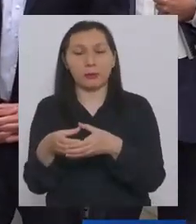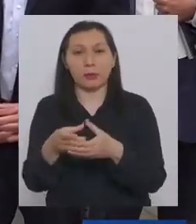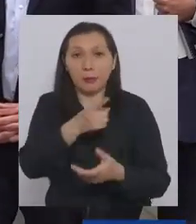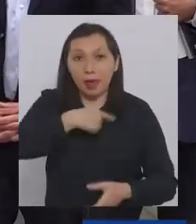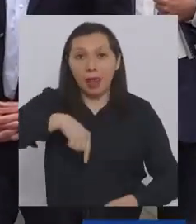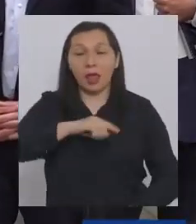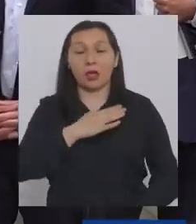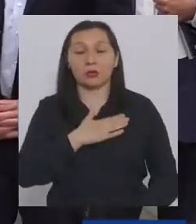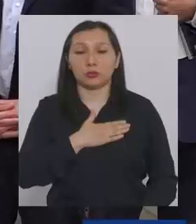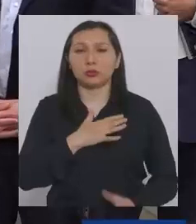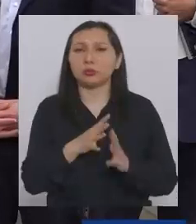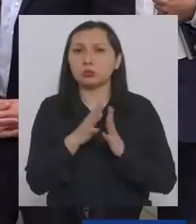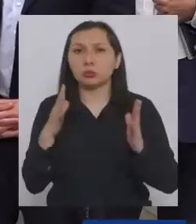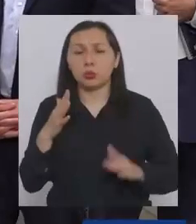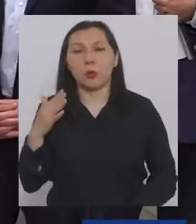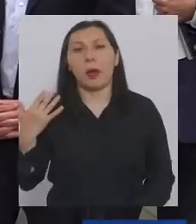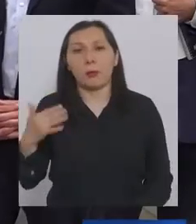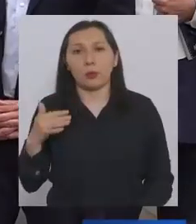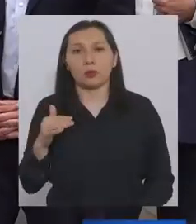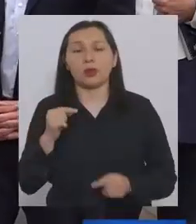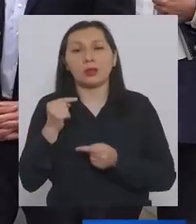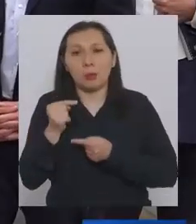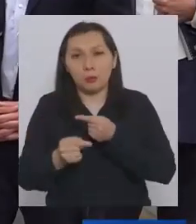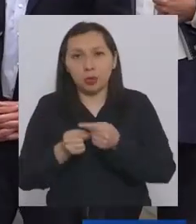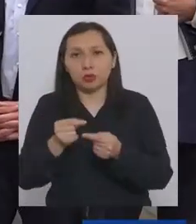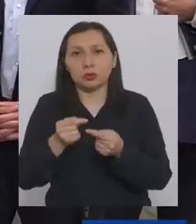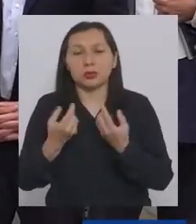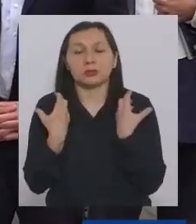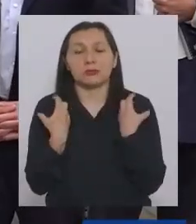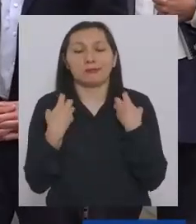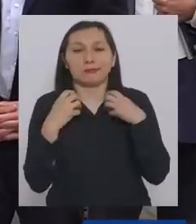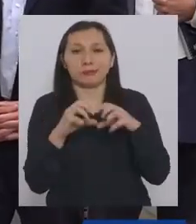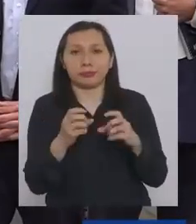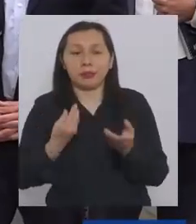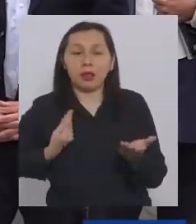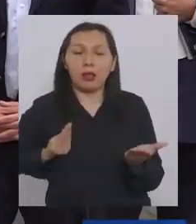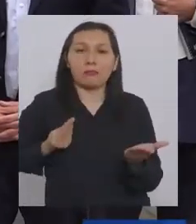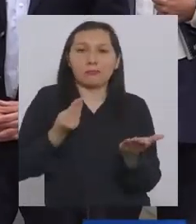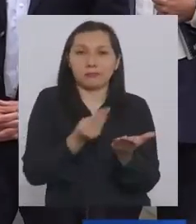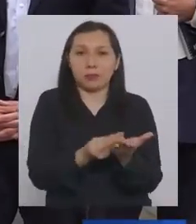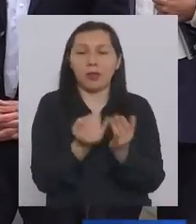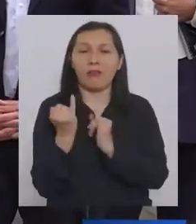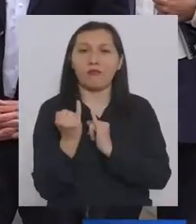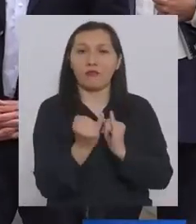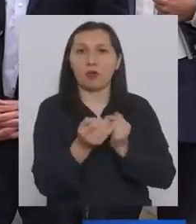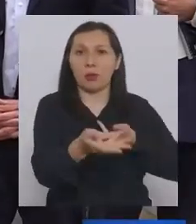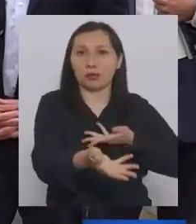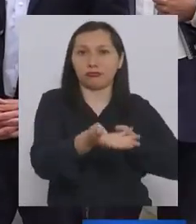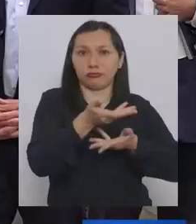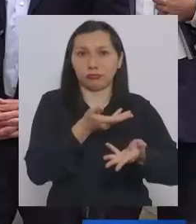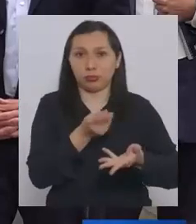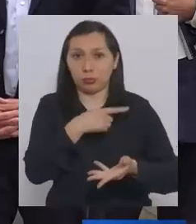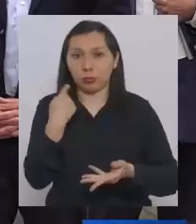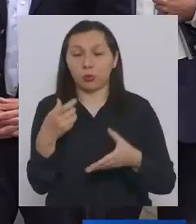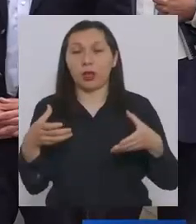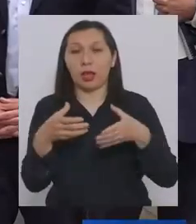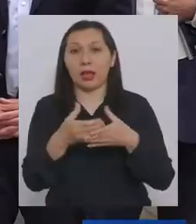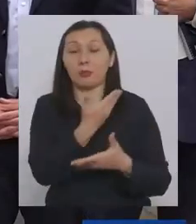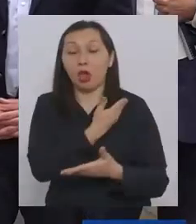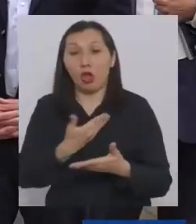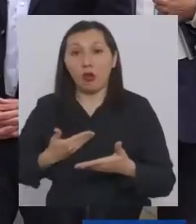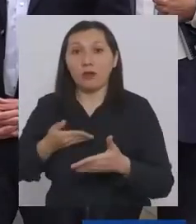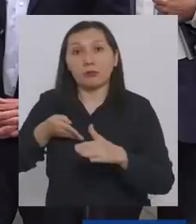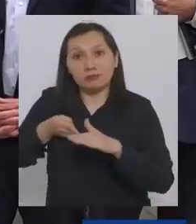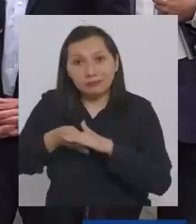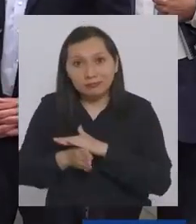Para nosotros es muy importante este proceso de traspaso de información. Para nosotros como equipo de gobierno